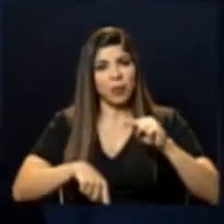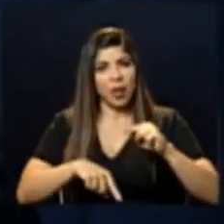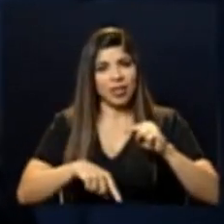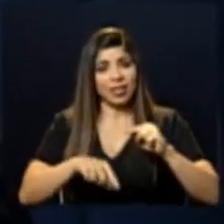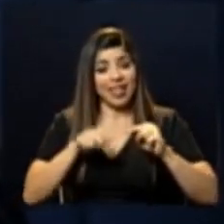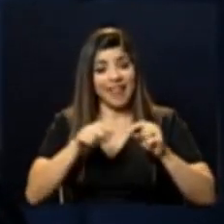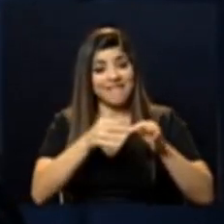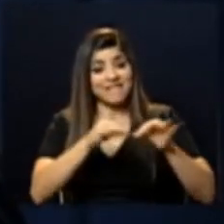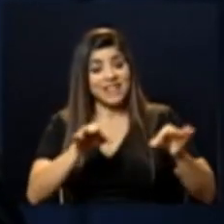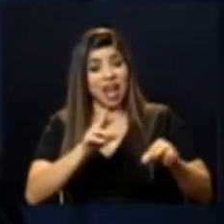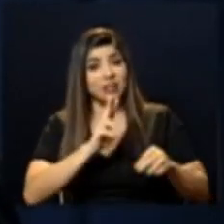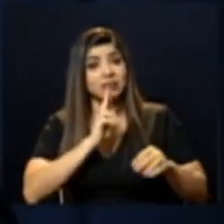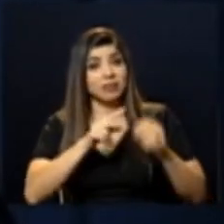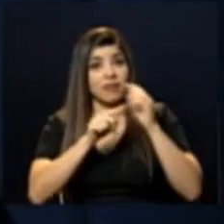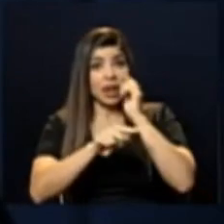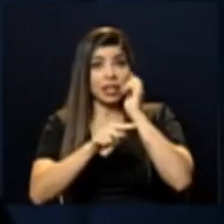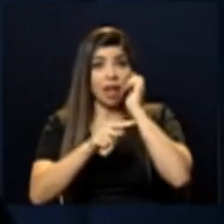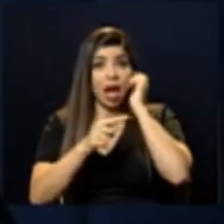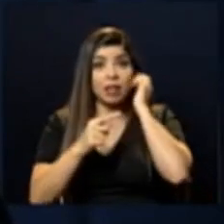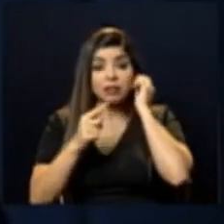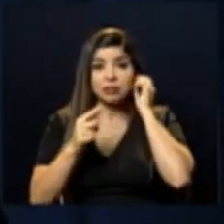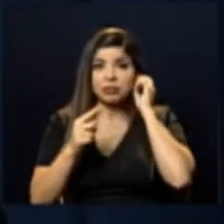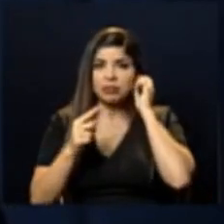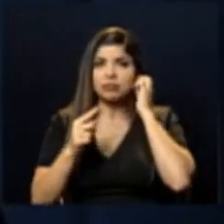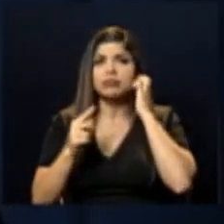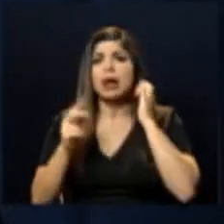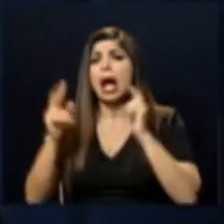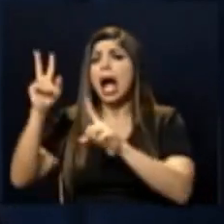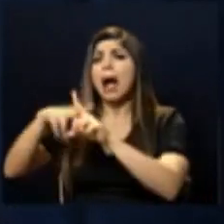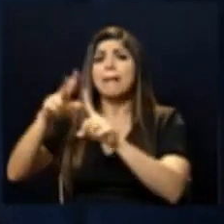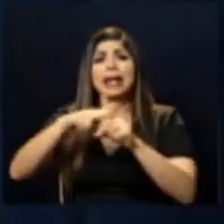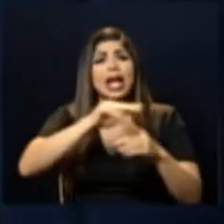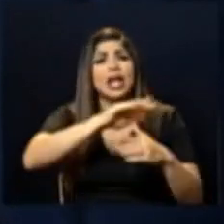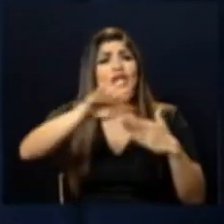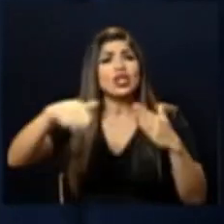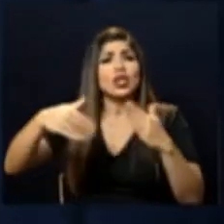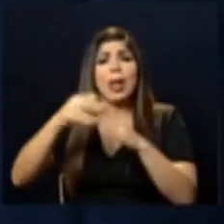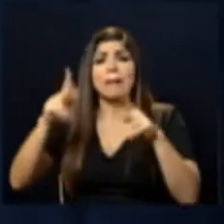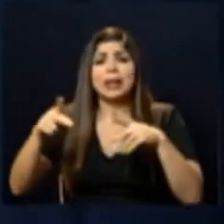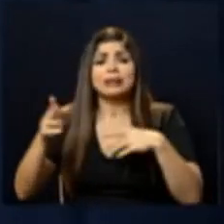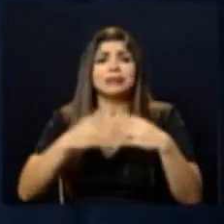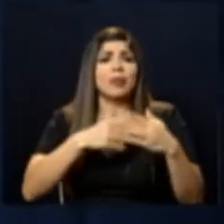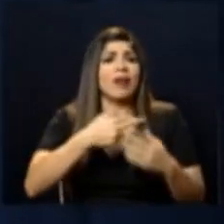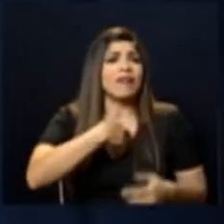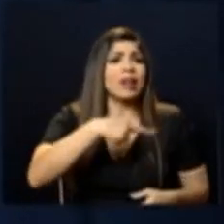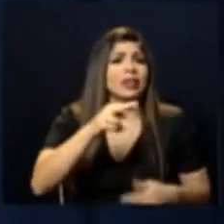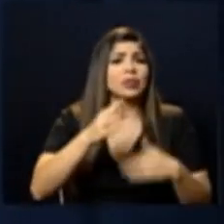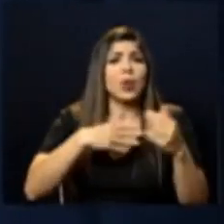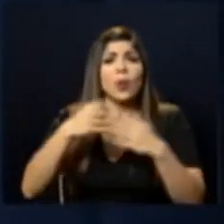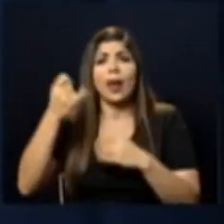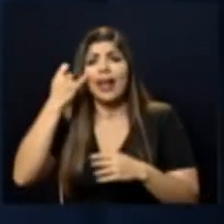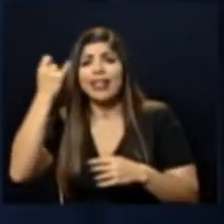Esa frase es cierta para todas las personas de distintos credos e ideologías.